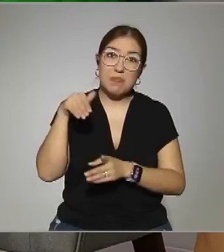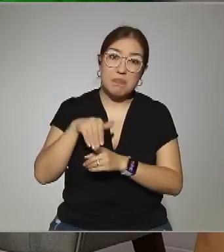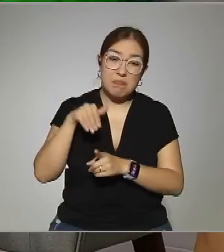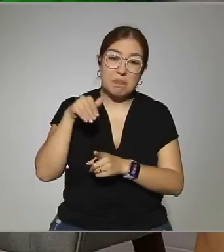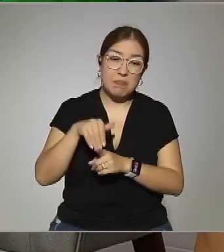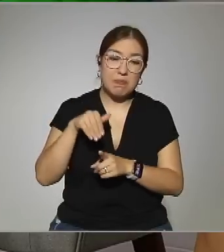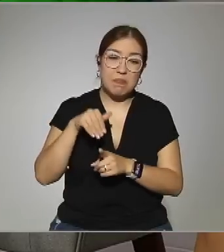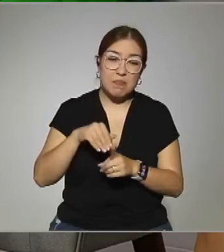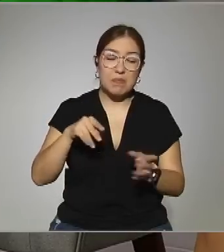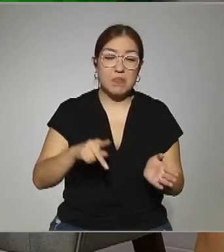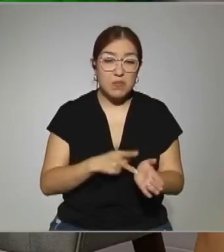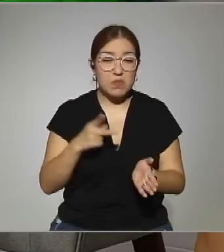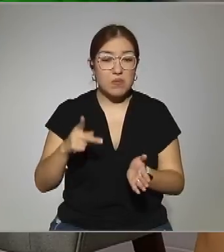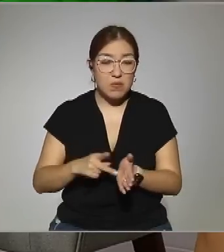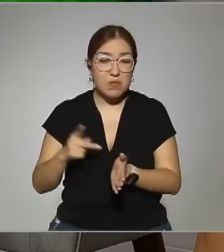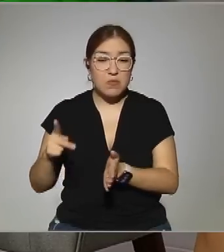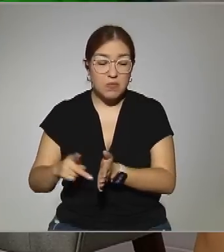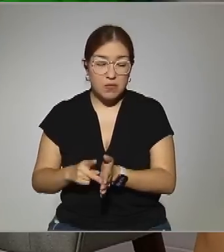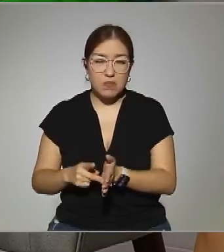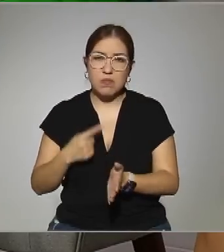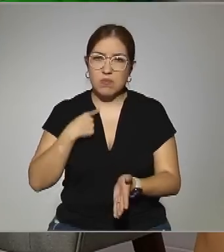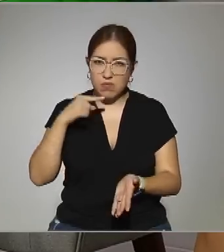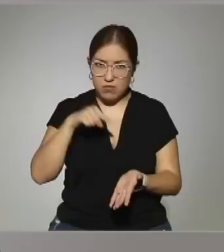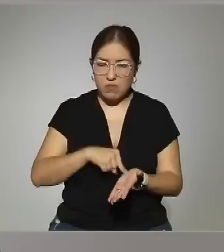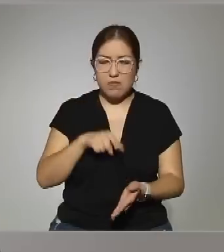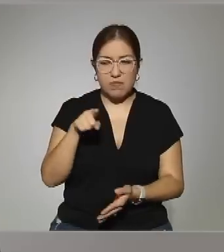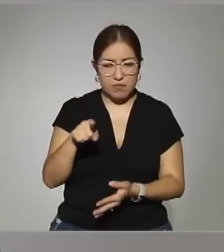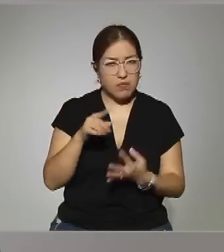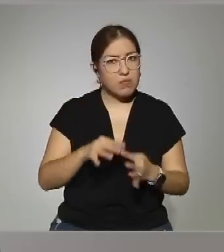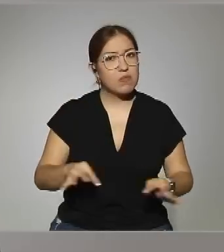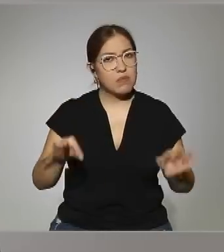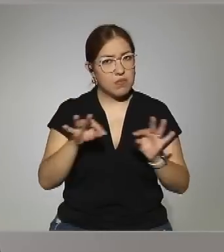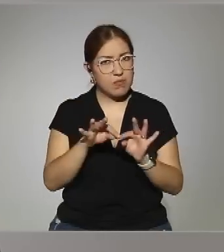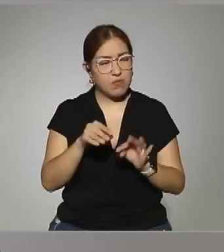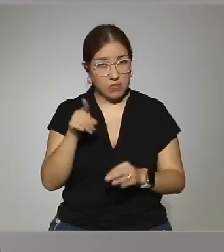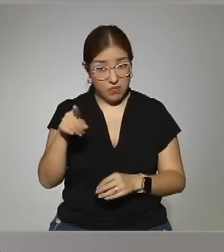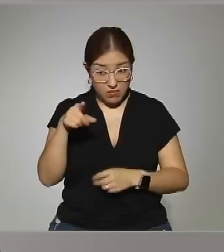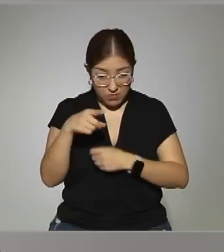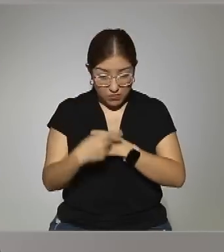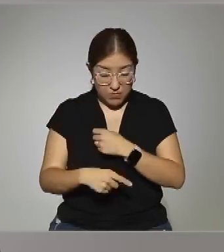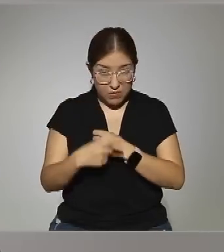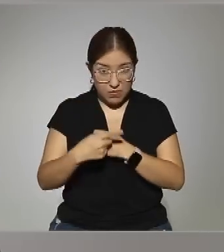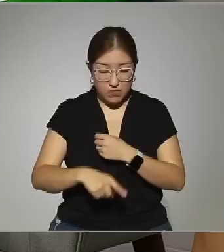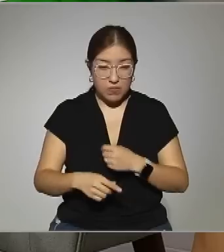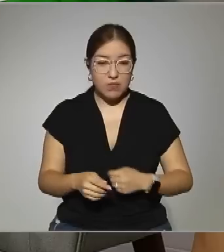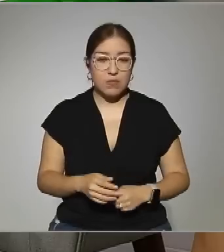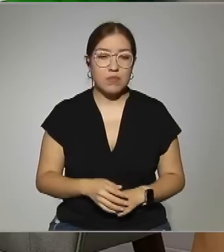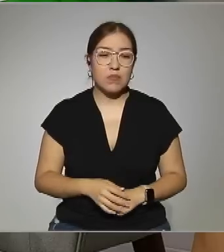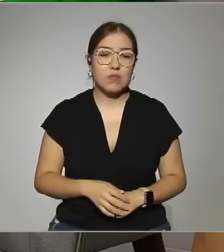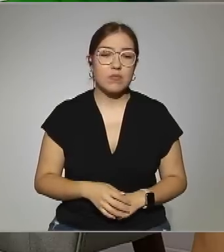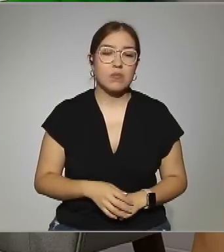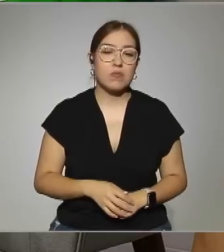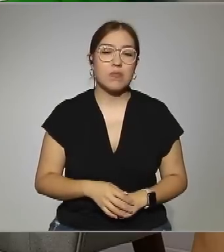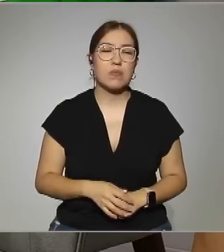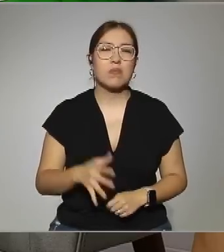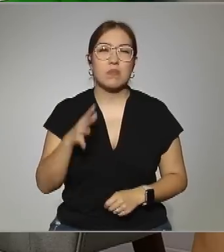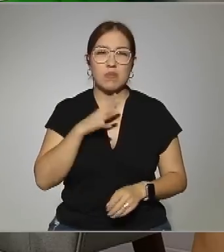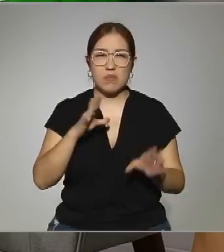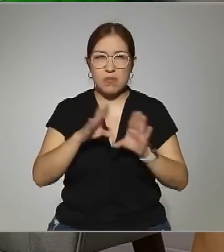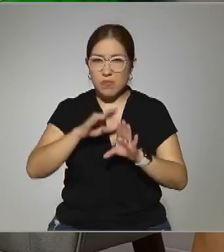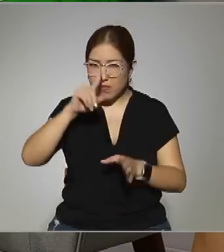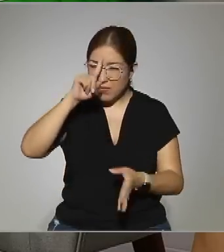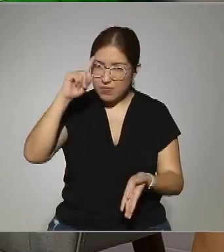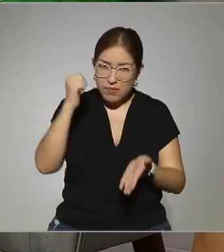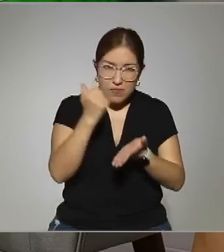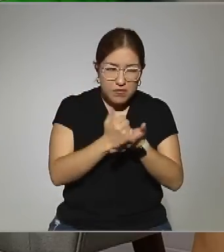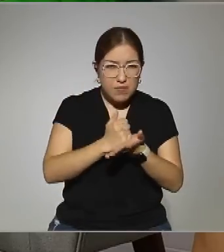mucha repetición. Entonces creo que lo importante ahí es precisamente esto del daño que va dejando traumas, ¿no? Traumatismos, marcas,